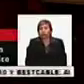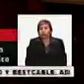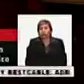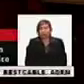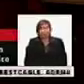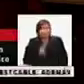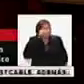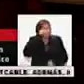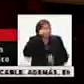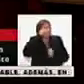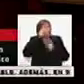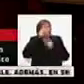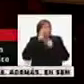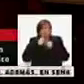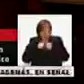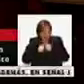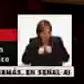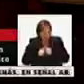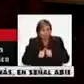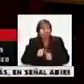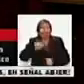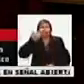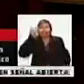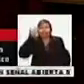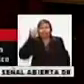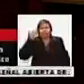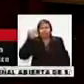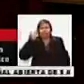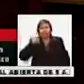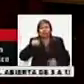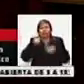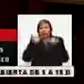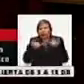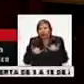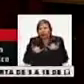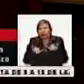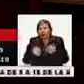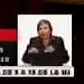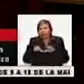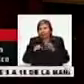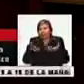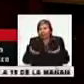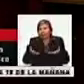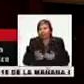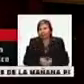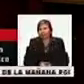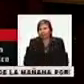Y recuerdo esta vivencia como si fuera hoy día,